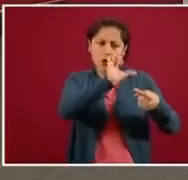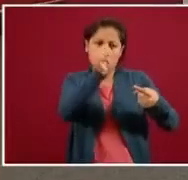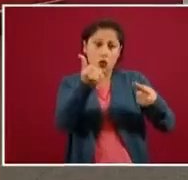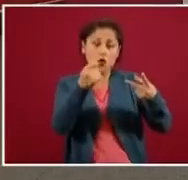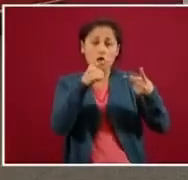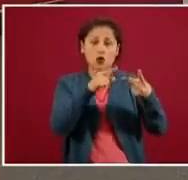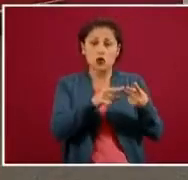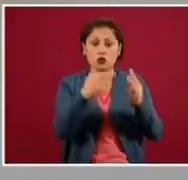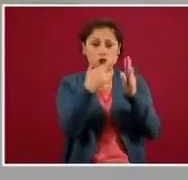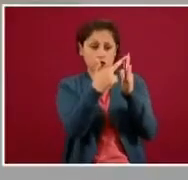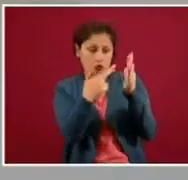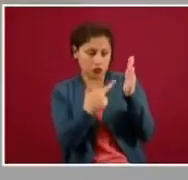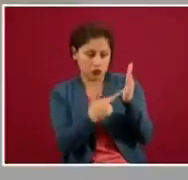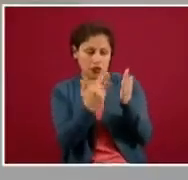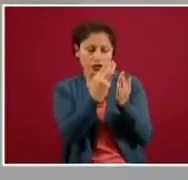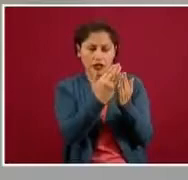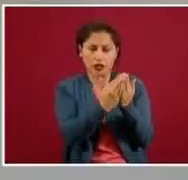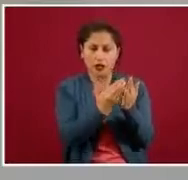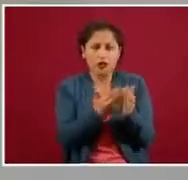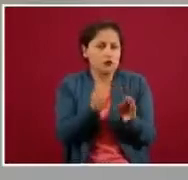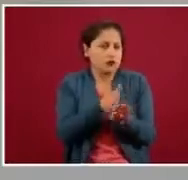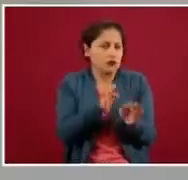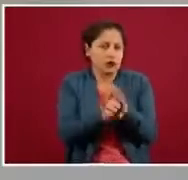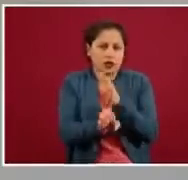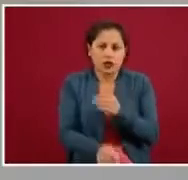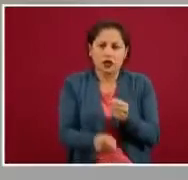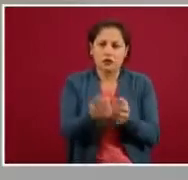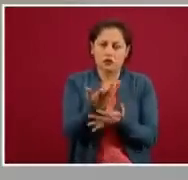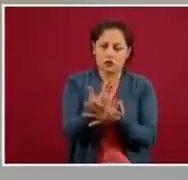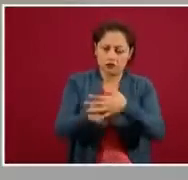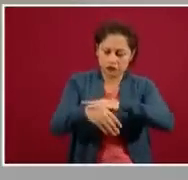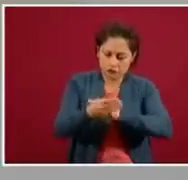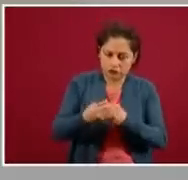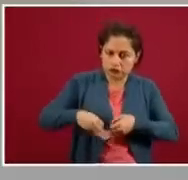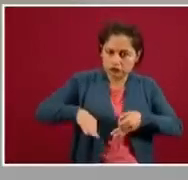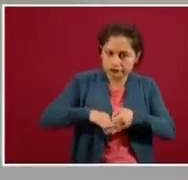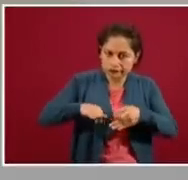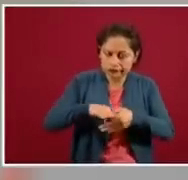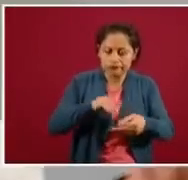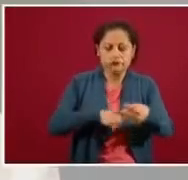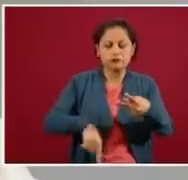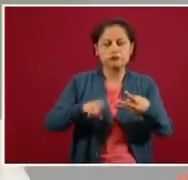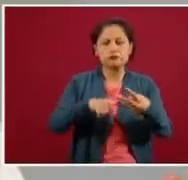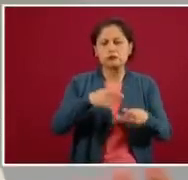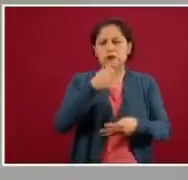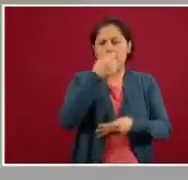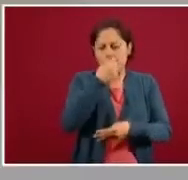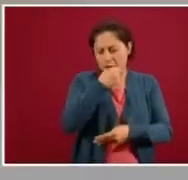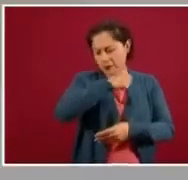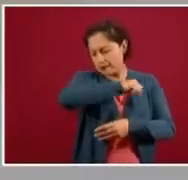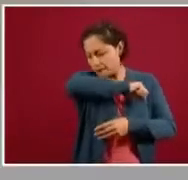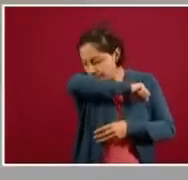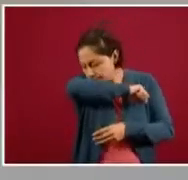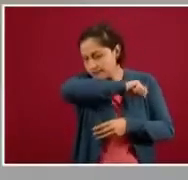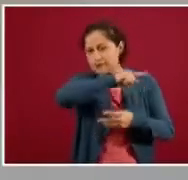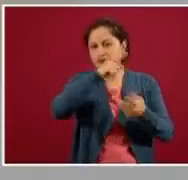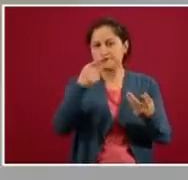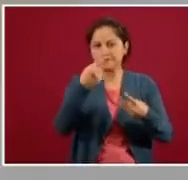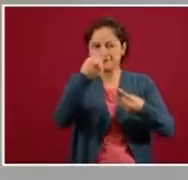lo que hemos dicho, lavarse las manos, cubrir el estornudo, etcétera, pues qué bien, no hay ningún